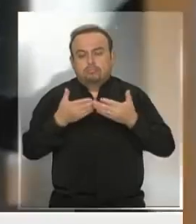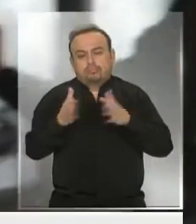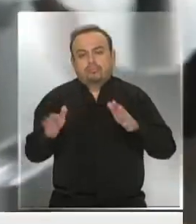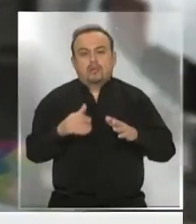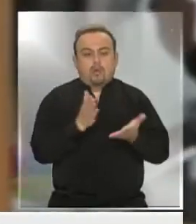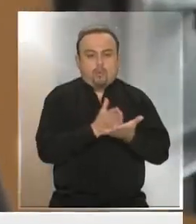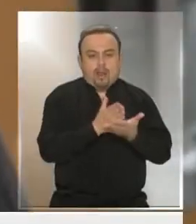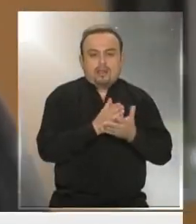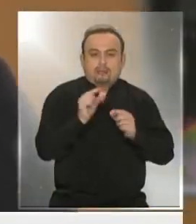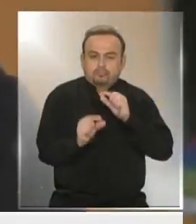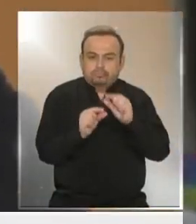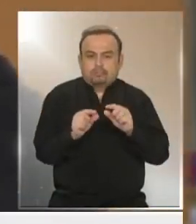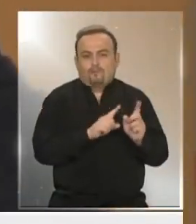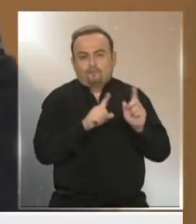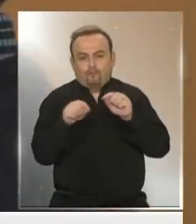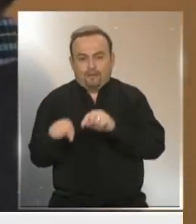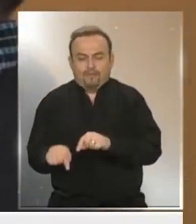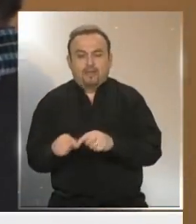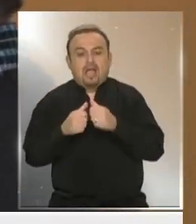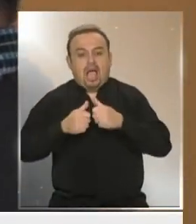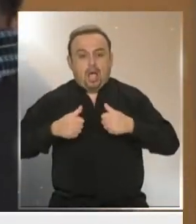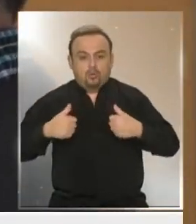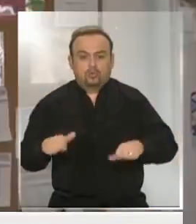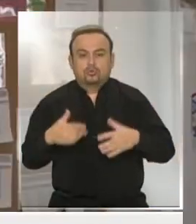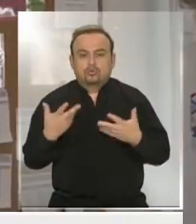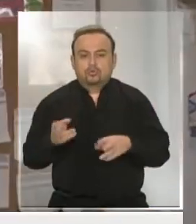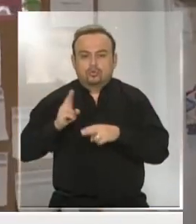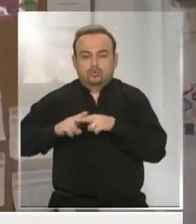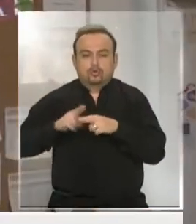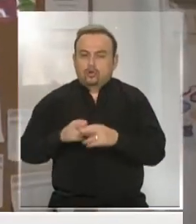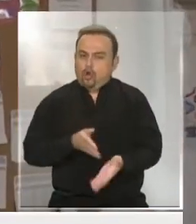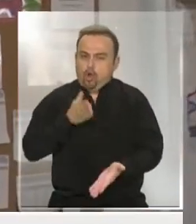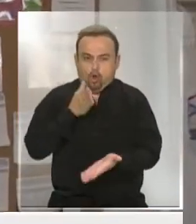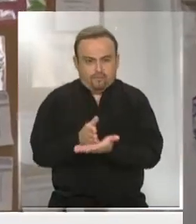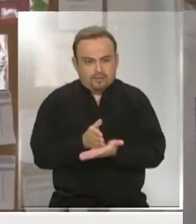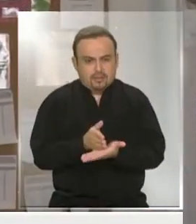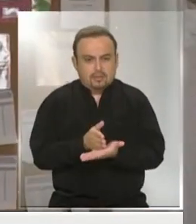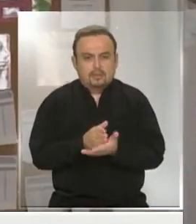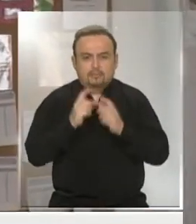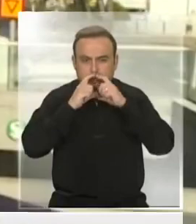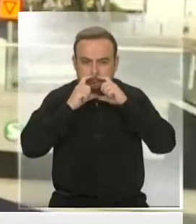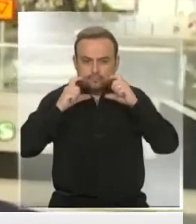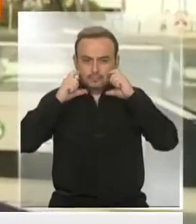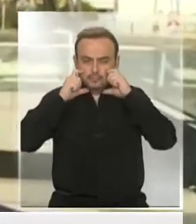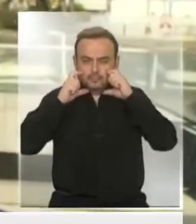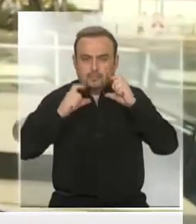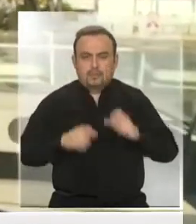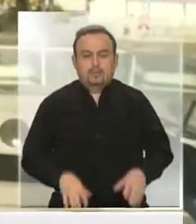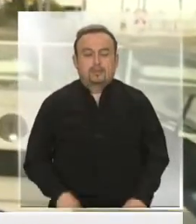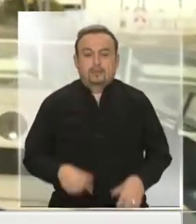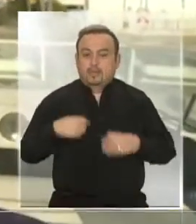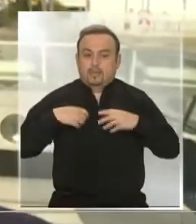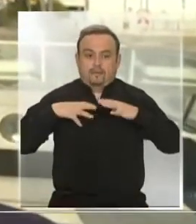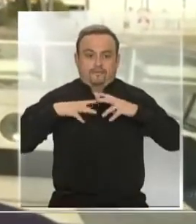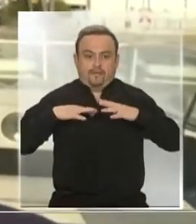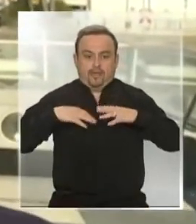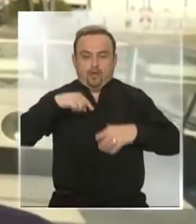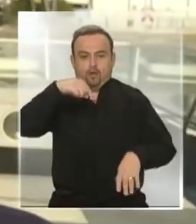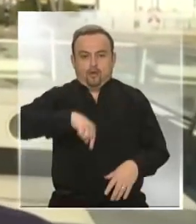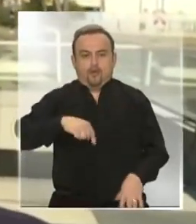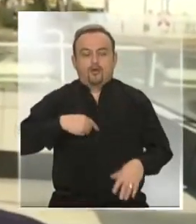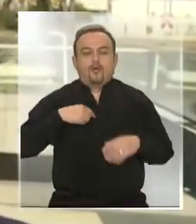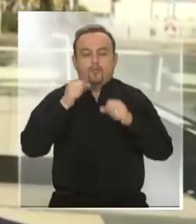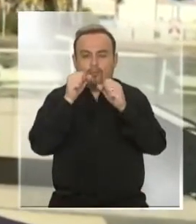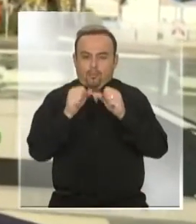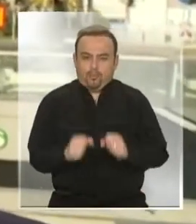forma paulatina las autoridades estatales han implementado la obligatoriedad de las mascarillas estoy feliz de que hoy tenemos